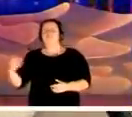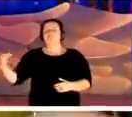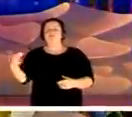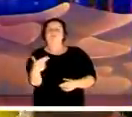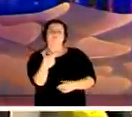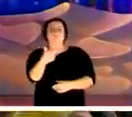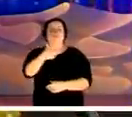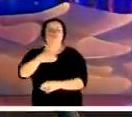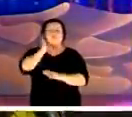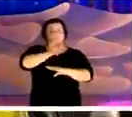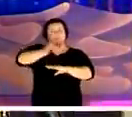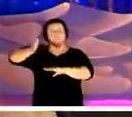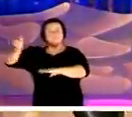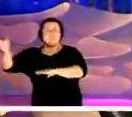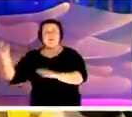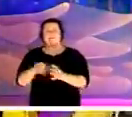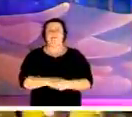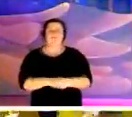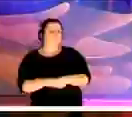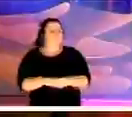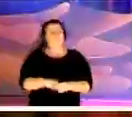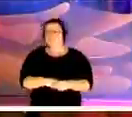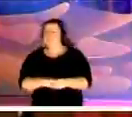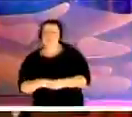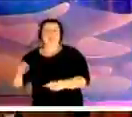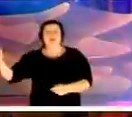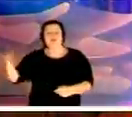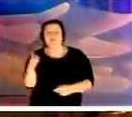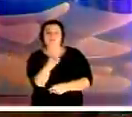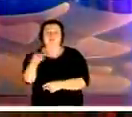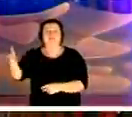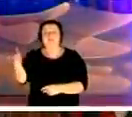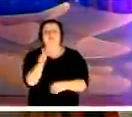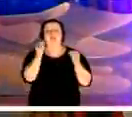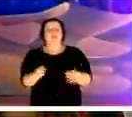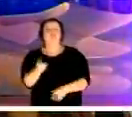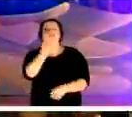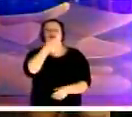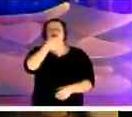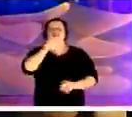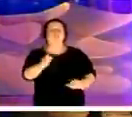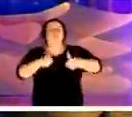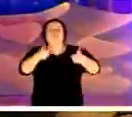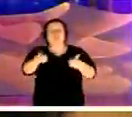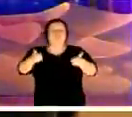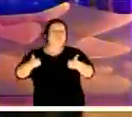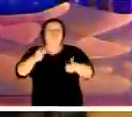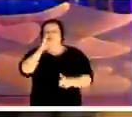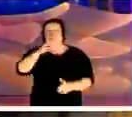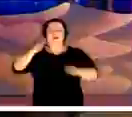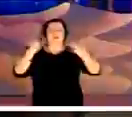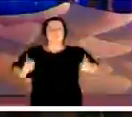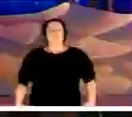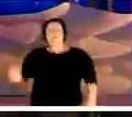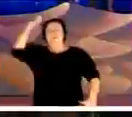sin trabajo está parado. Aquí está este bonito, como el sushi lo tiene crudo. Pues tiene cuerpo de pez y toda la cara de